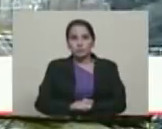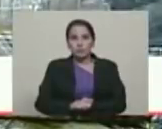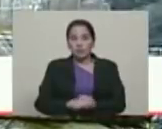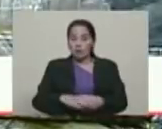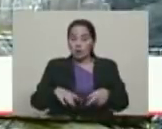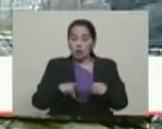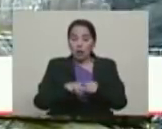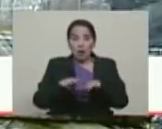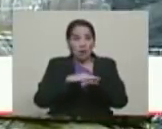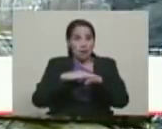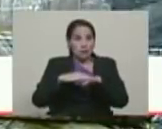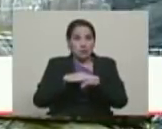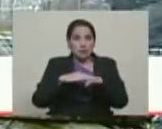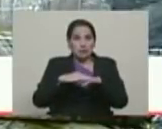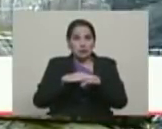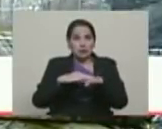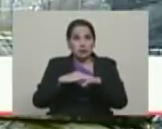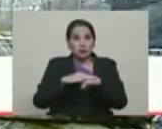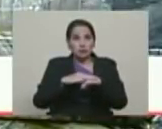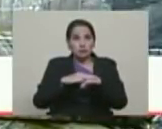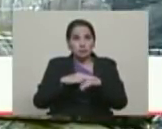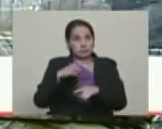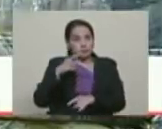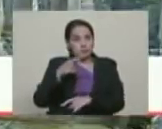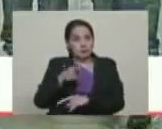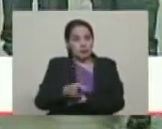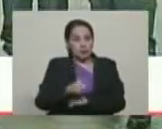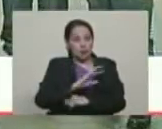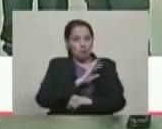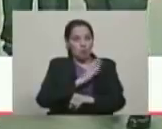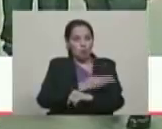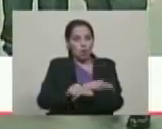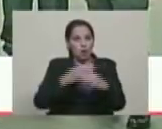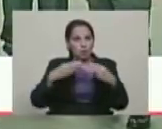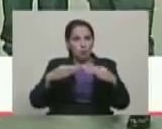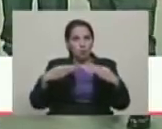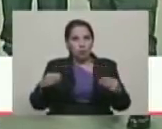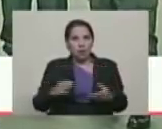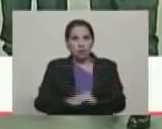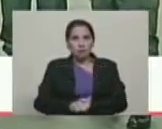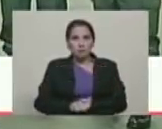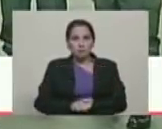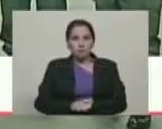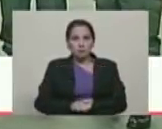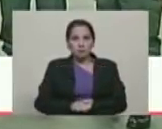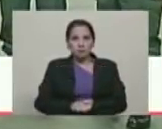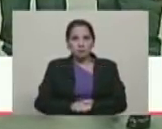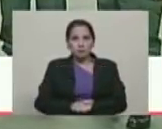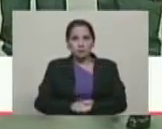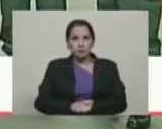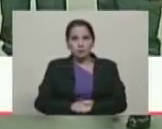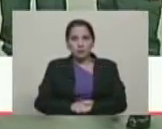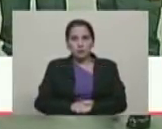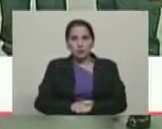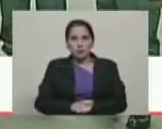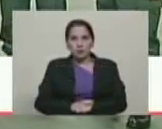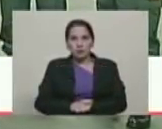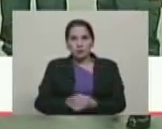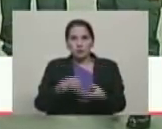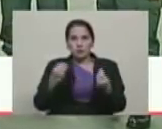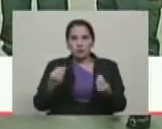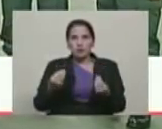ministerio, por eso los ministerios tienen el carácter del poder popular. Ministerio del Poder Popular para la